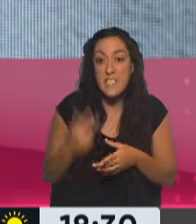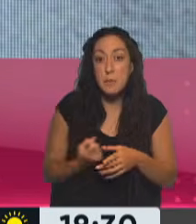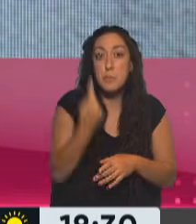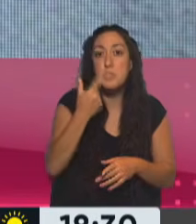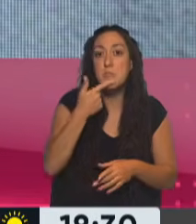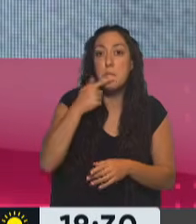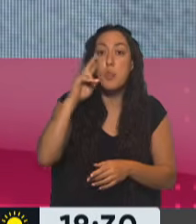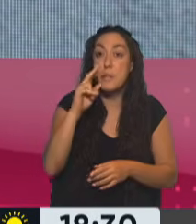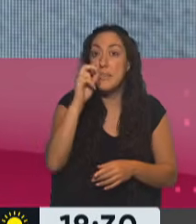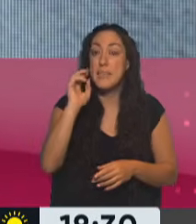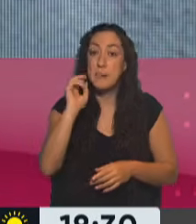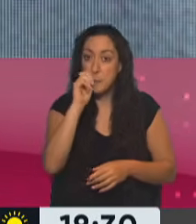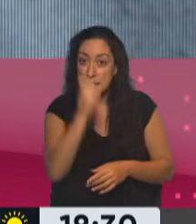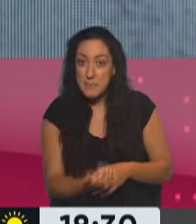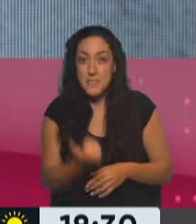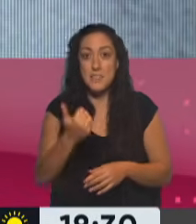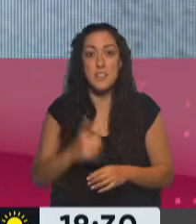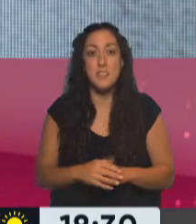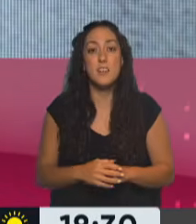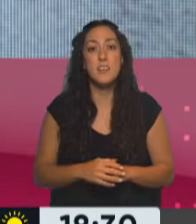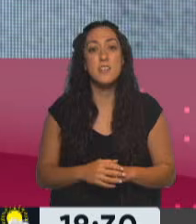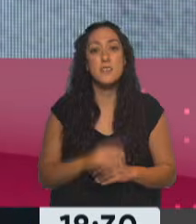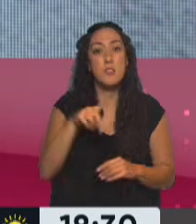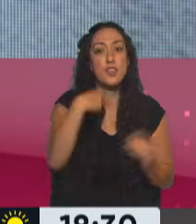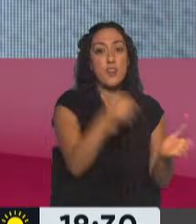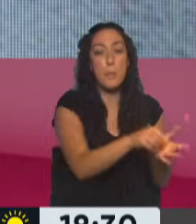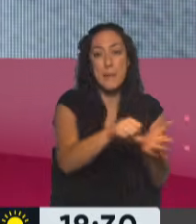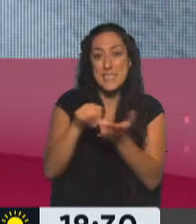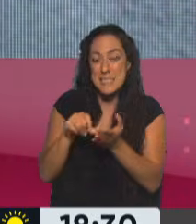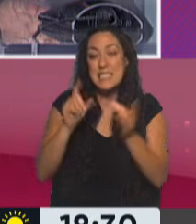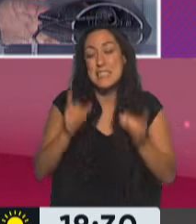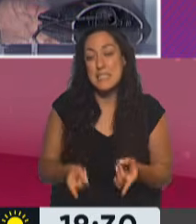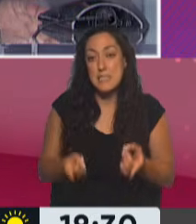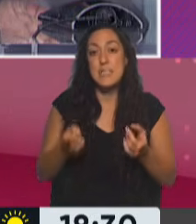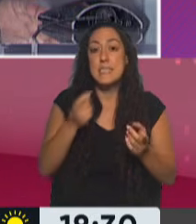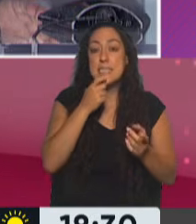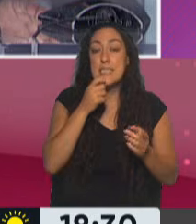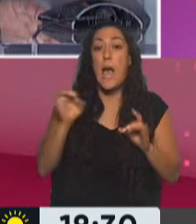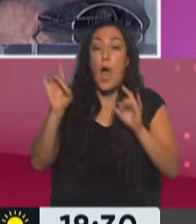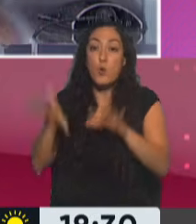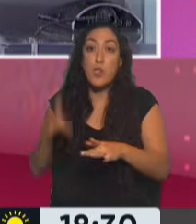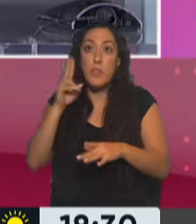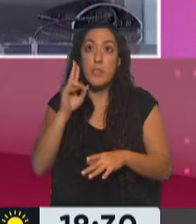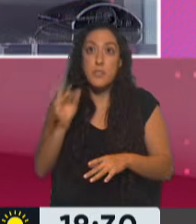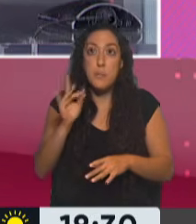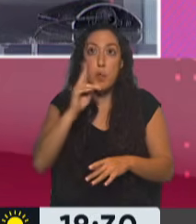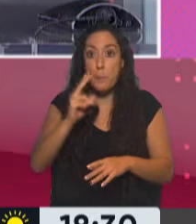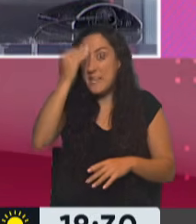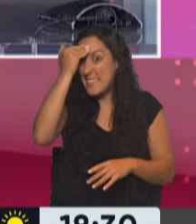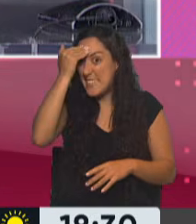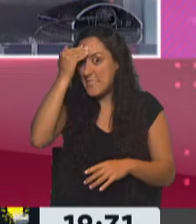del 2016. Y después tenés en ciertos países, ahora vos me decís, si uno toma el parámetro australiano, diciembre del 2015, vos ya